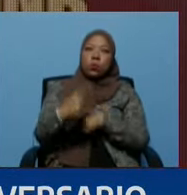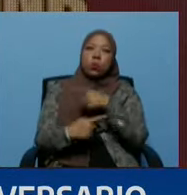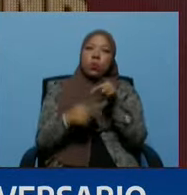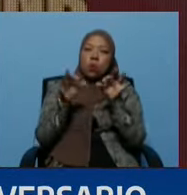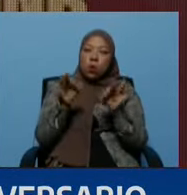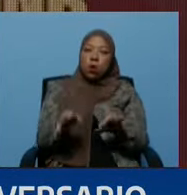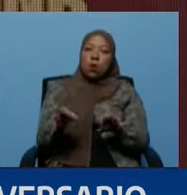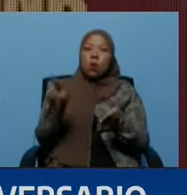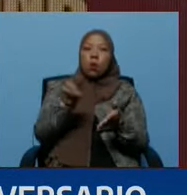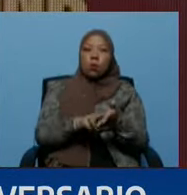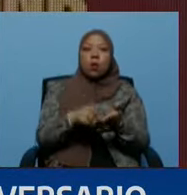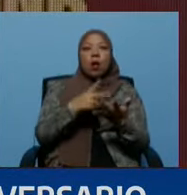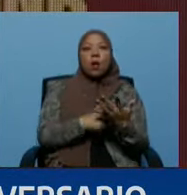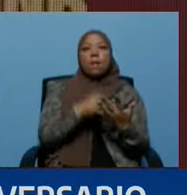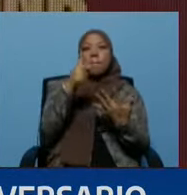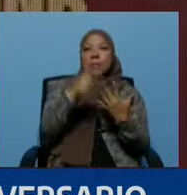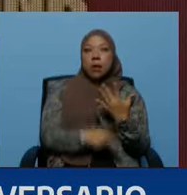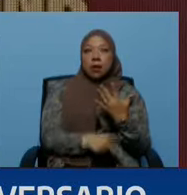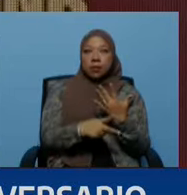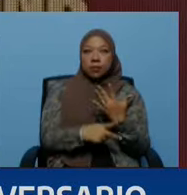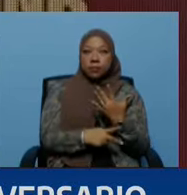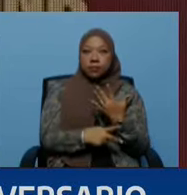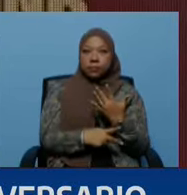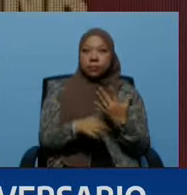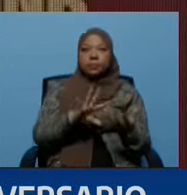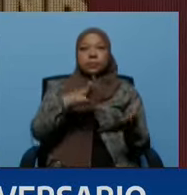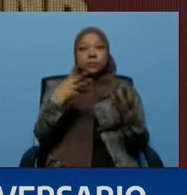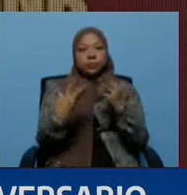y renovando los planes permanentemente.